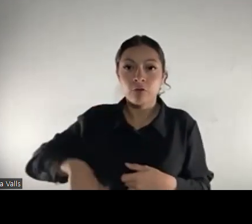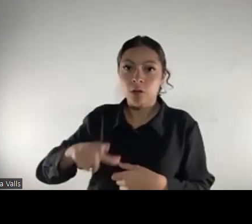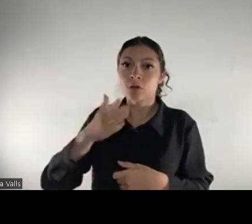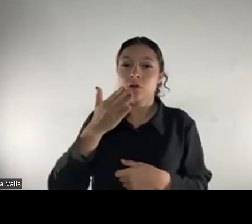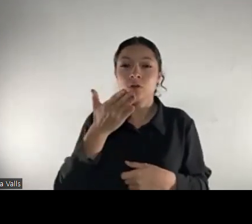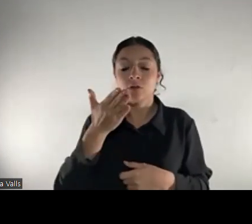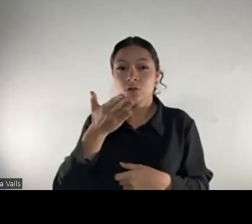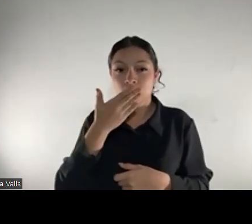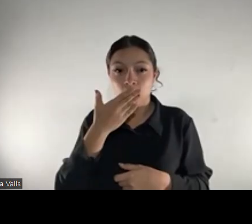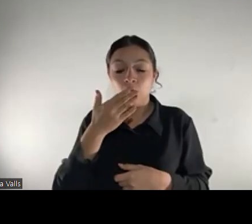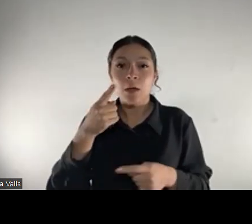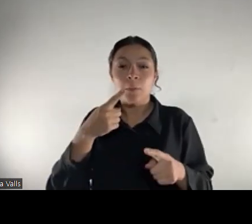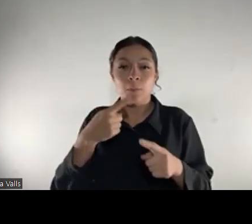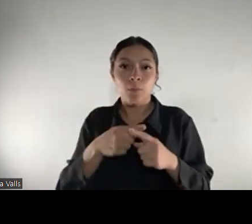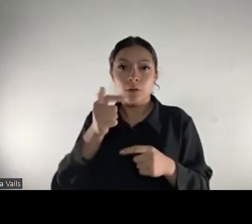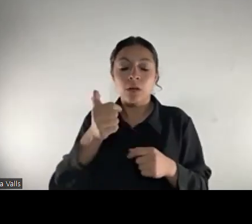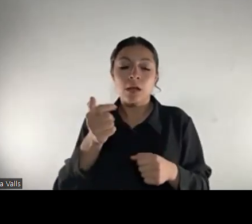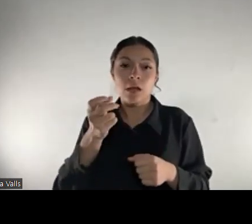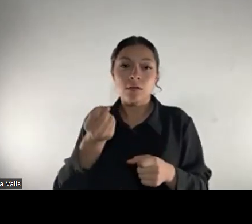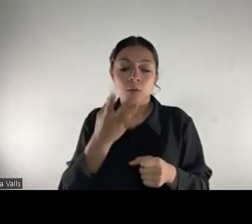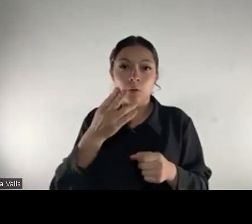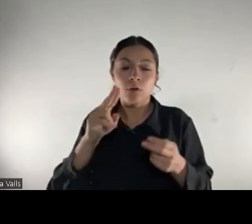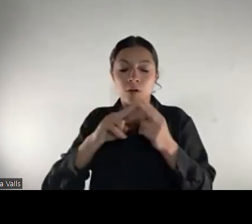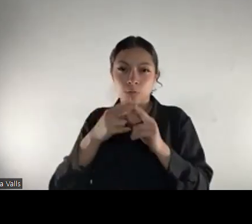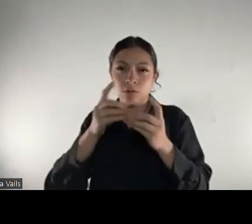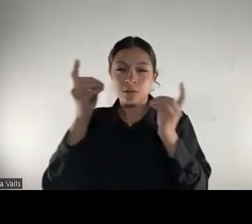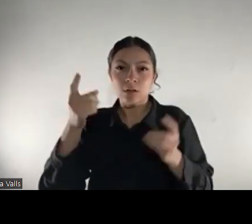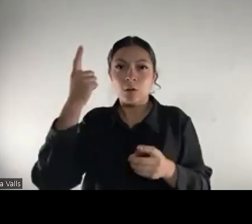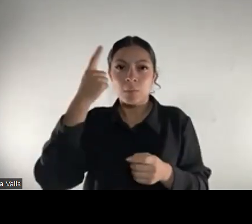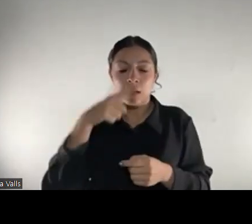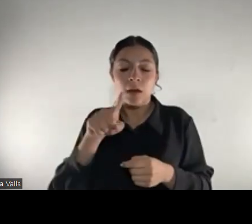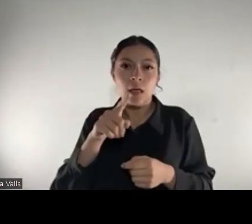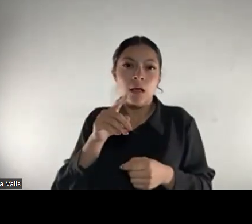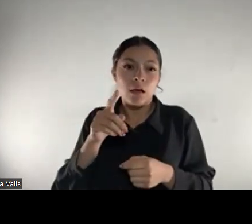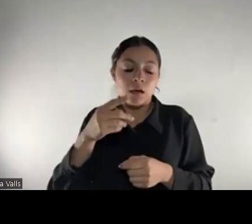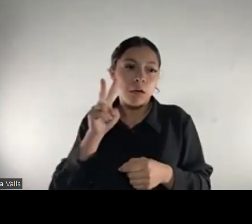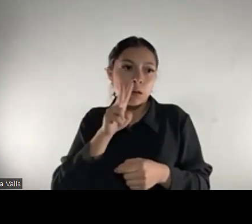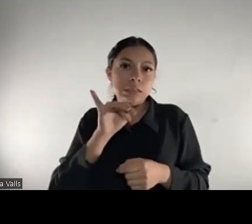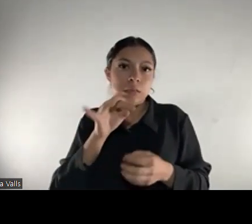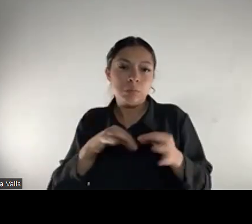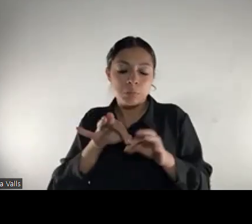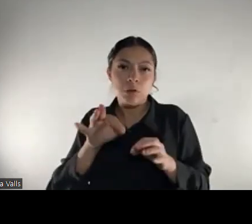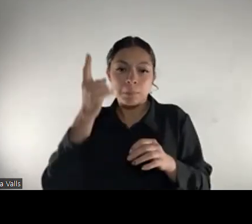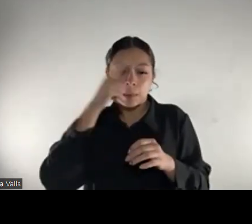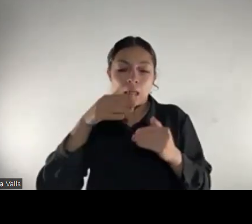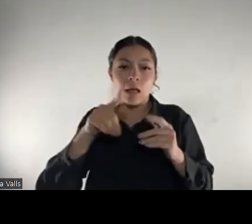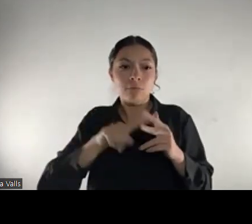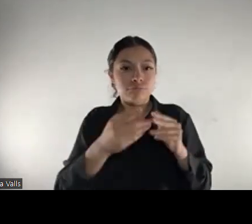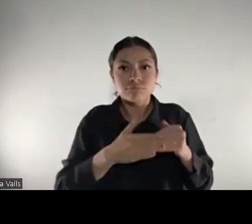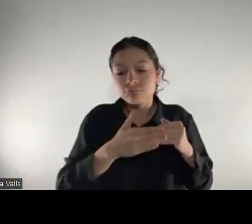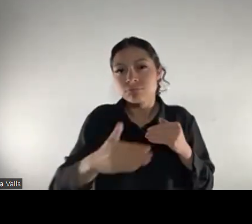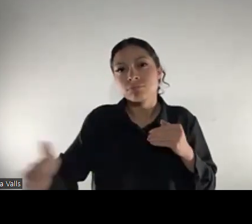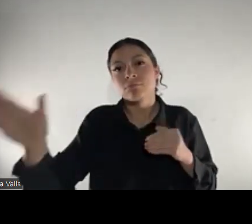la Dirección General de Neurodesarrollo, que creemos que puede ser pues una punta de lanza quizás para otro ejemplo para